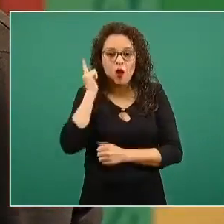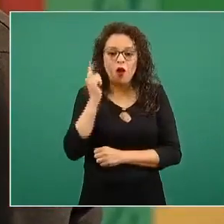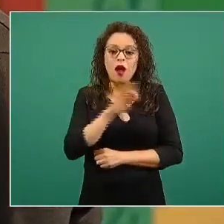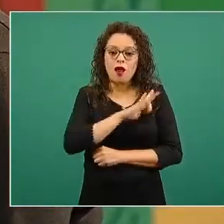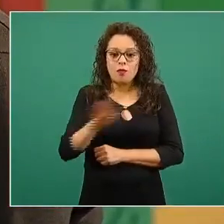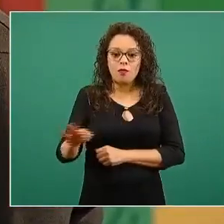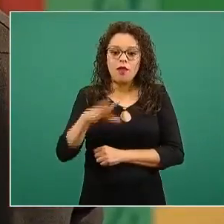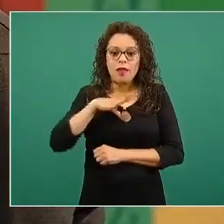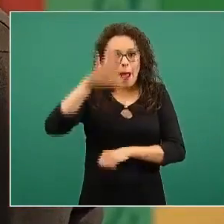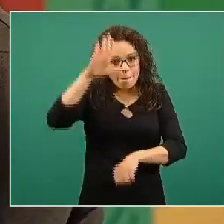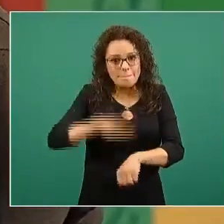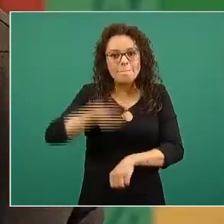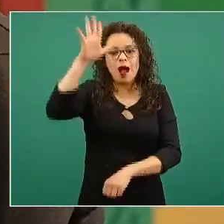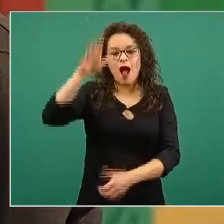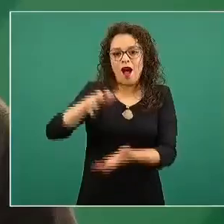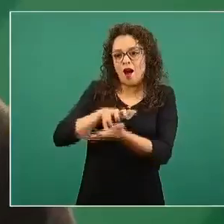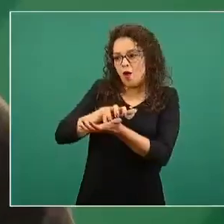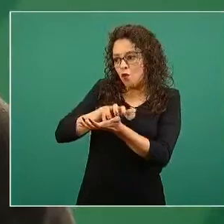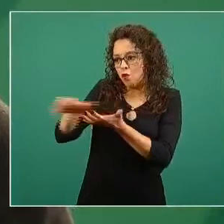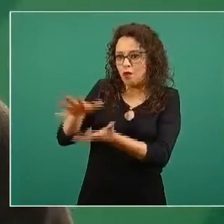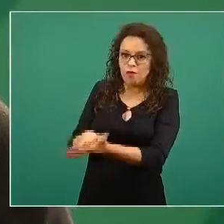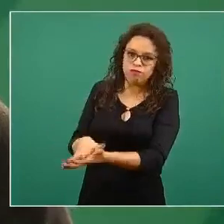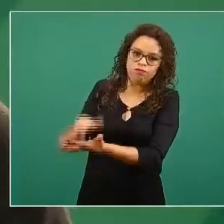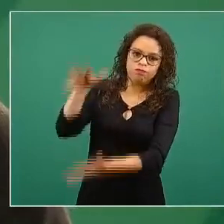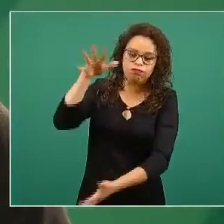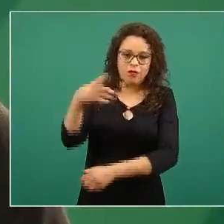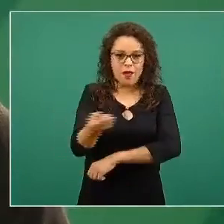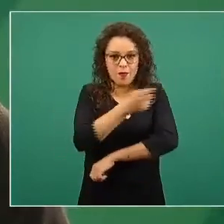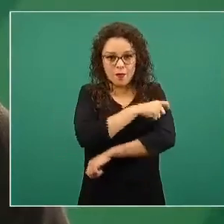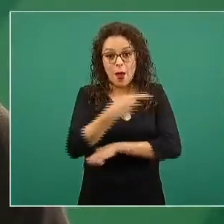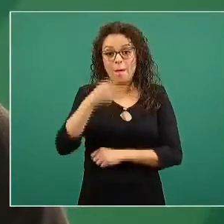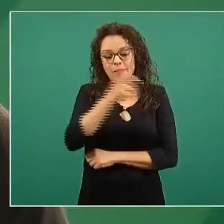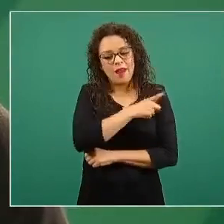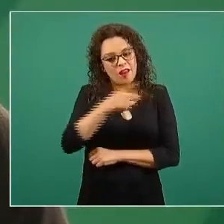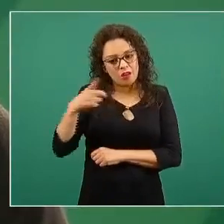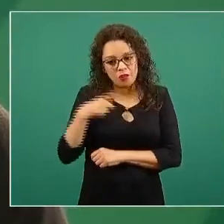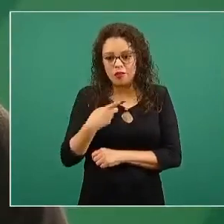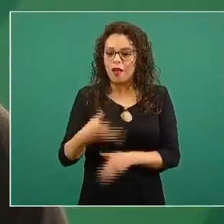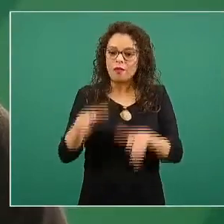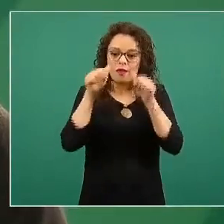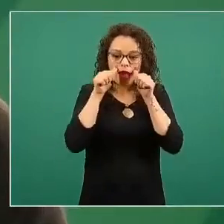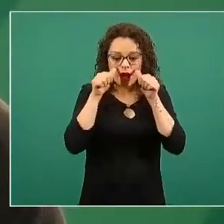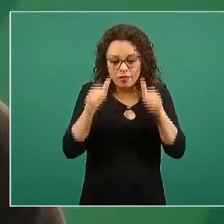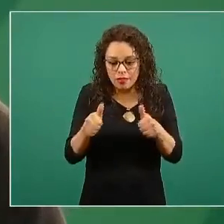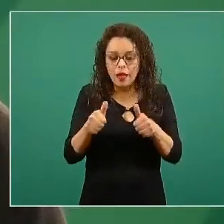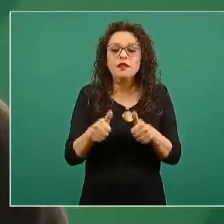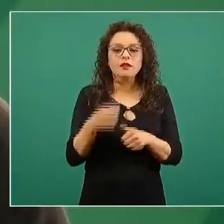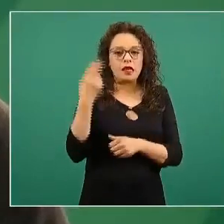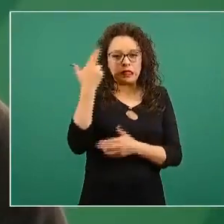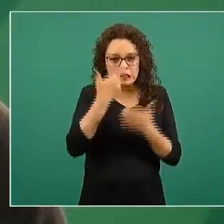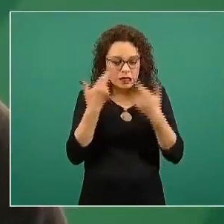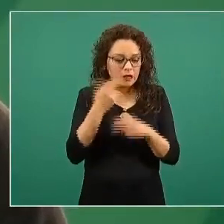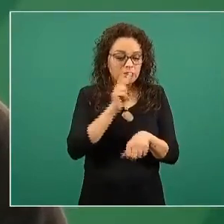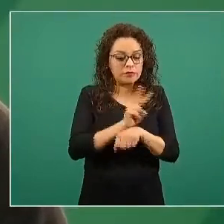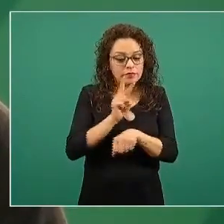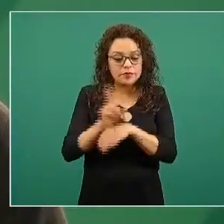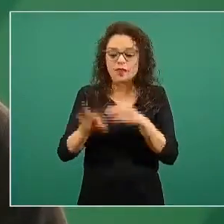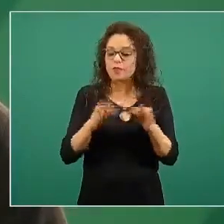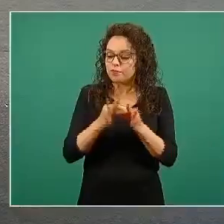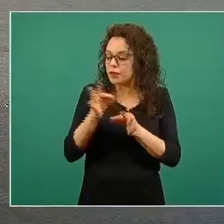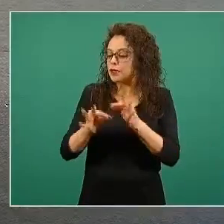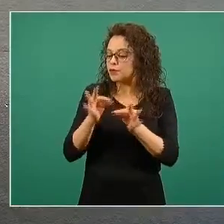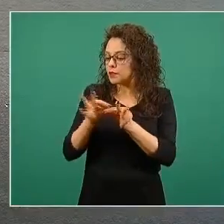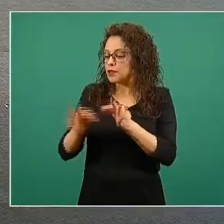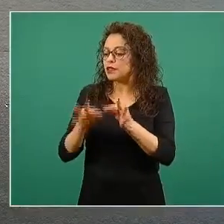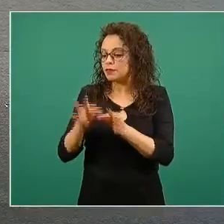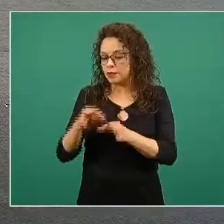mayores cantidades. Pero vamos a estar lógicamente muy atentos y dando seguimiento muy puntual para que México pueda lograr